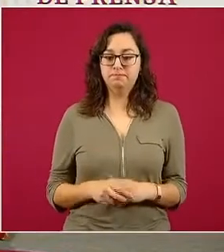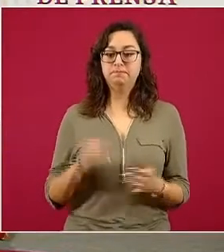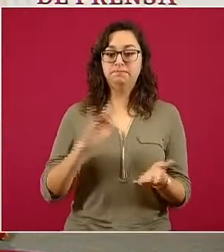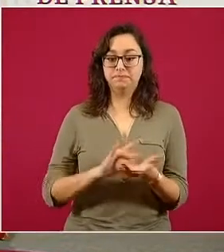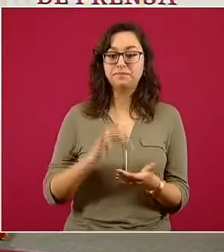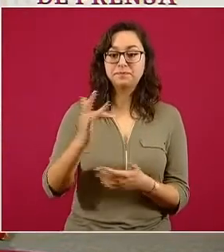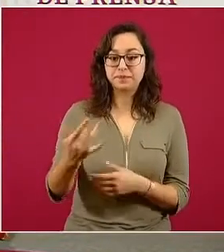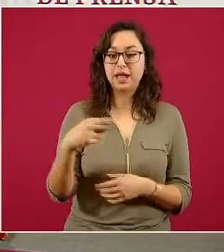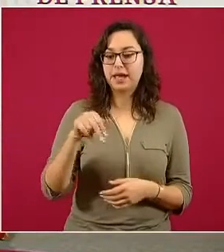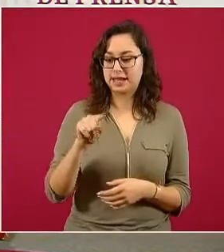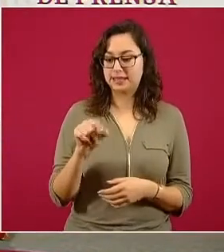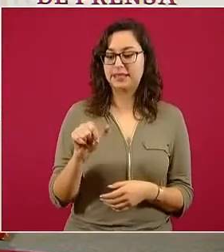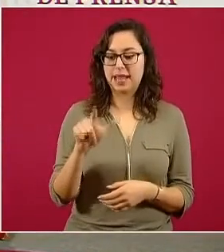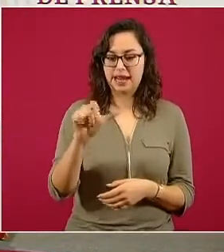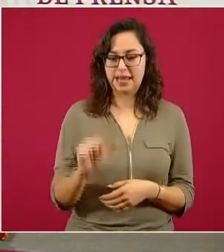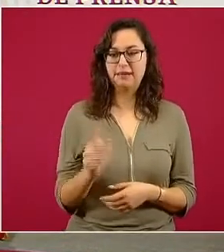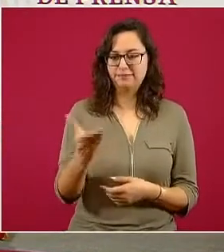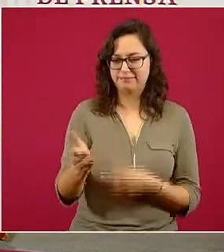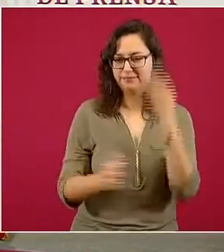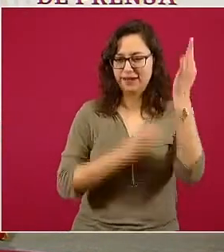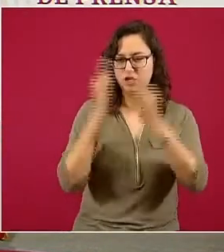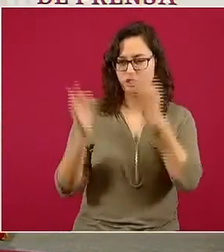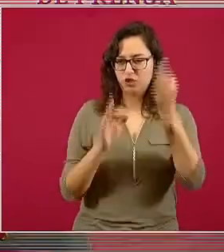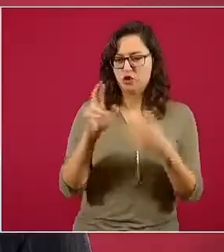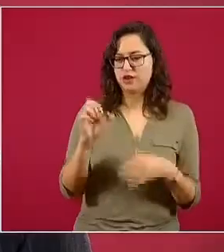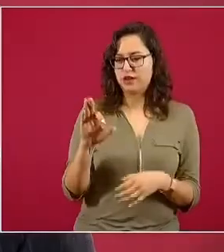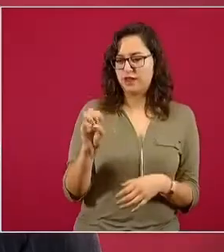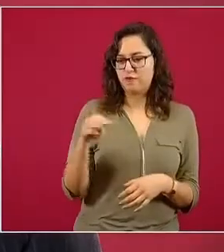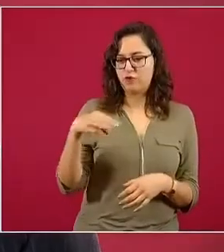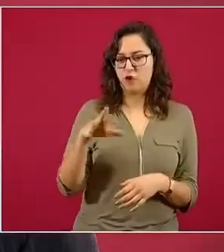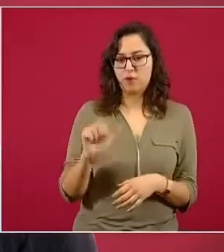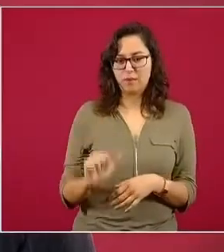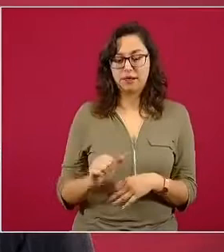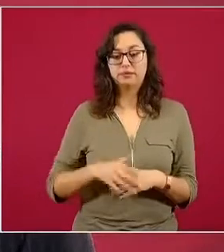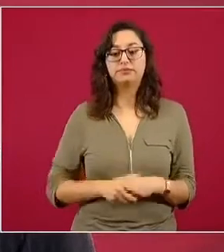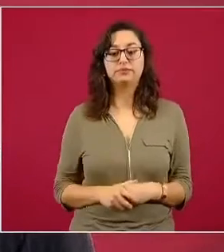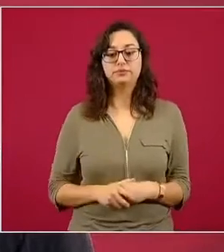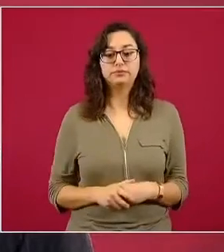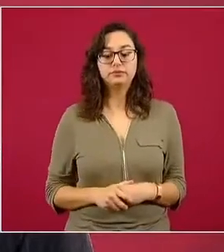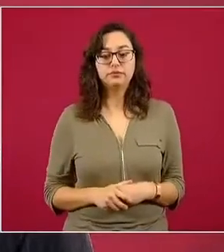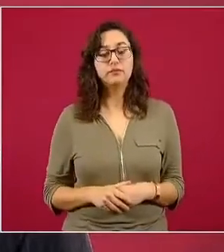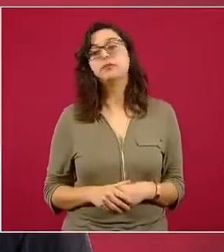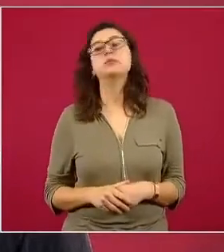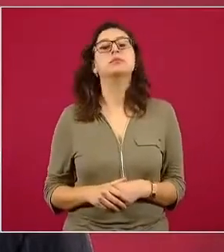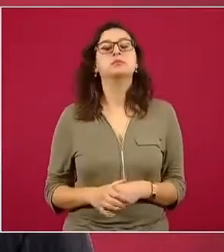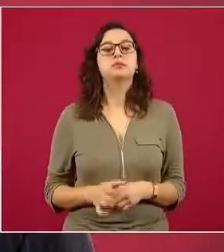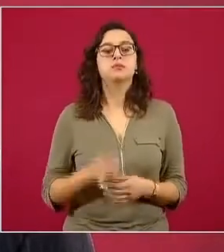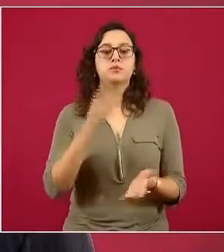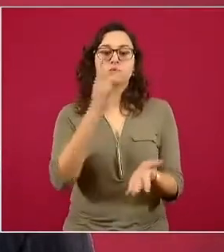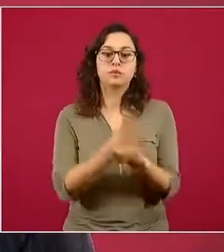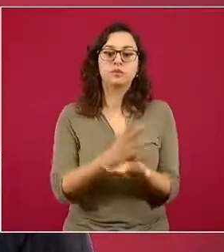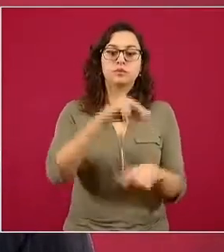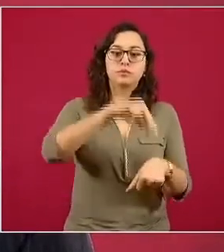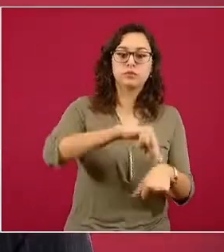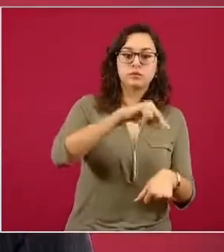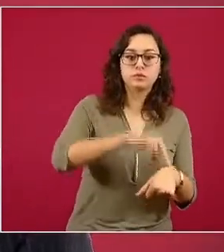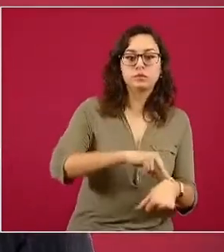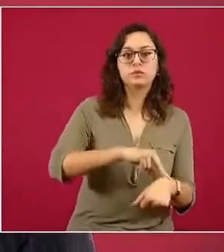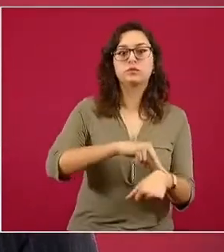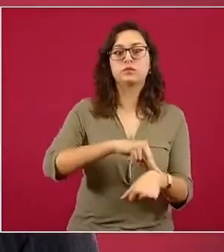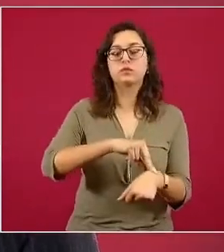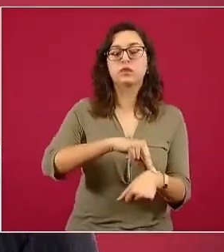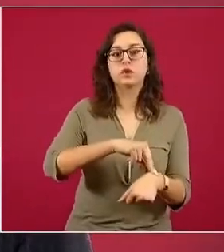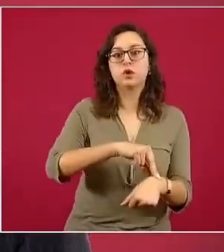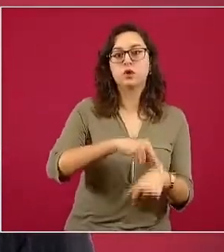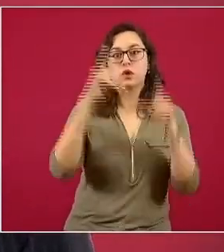Reforma. Efectivamente, no solo son médicas y médicos y enfermeros y enfermeras.